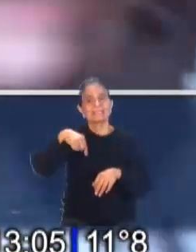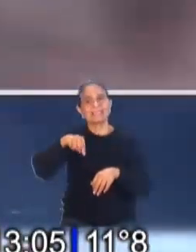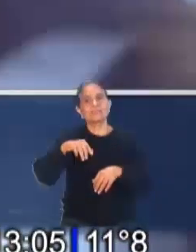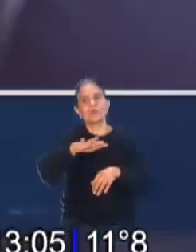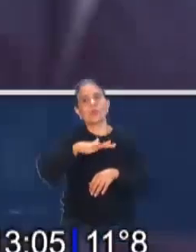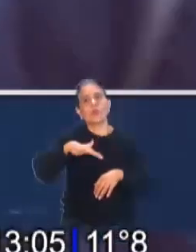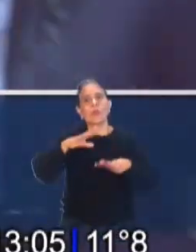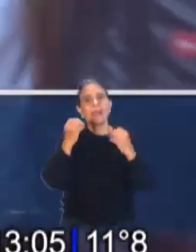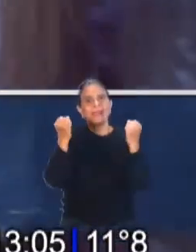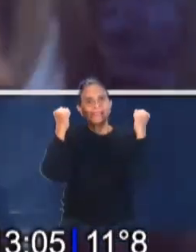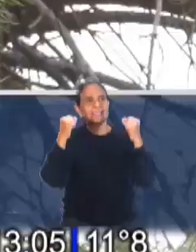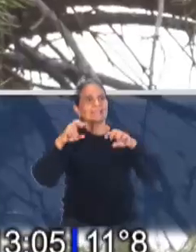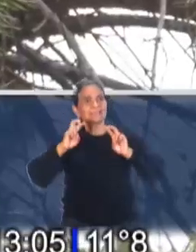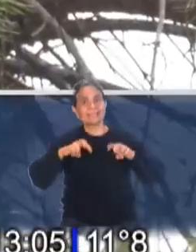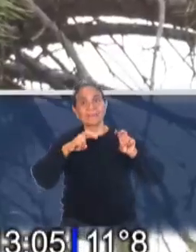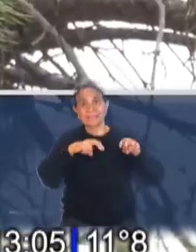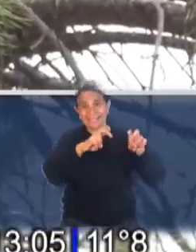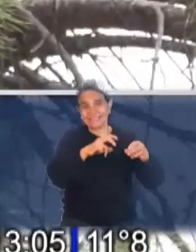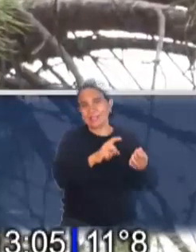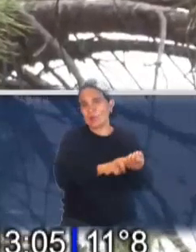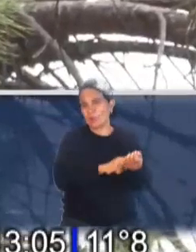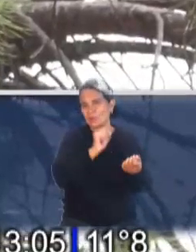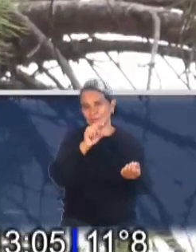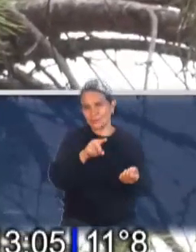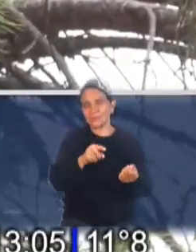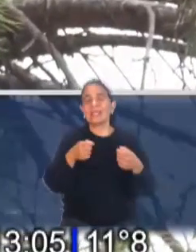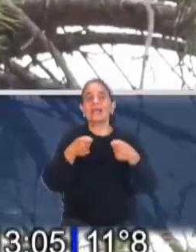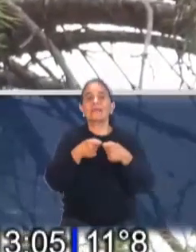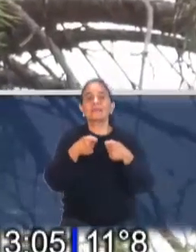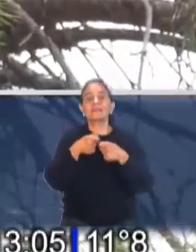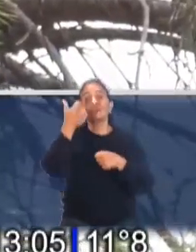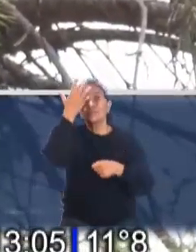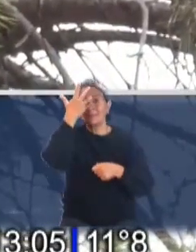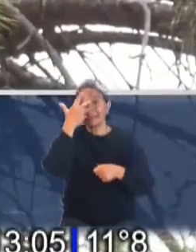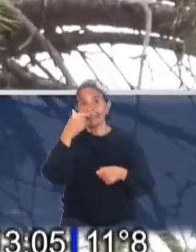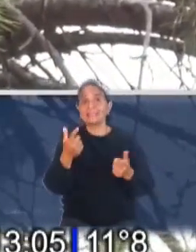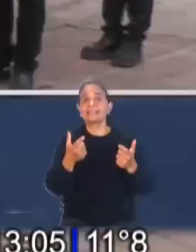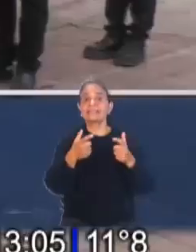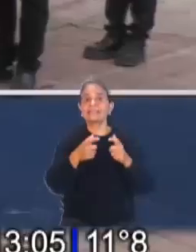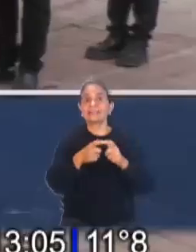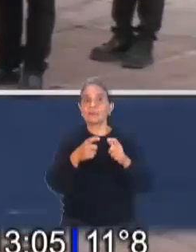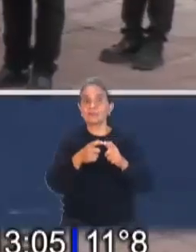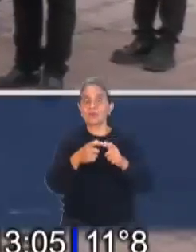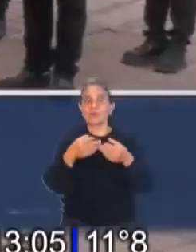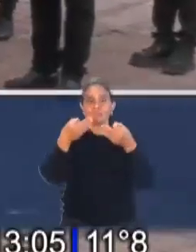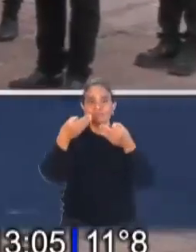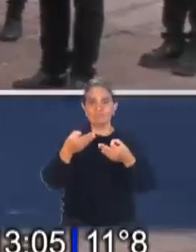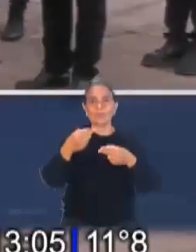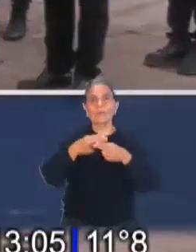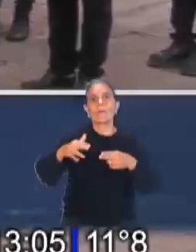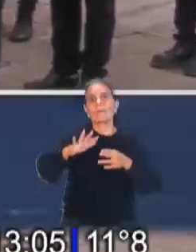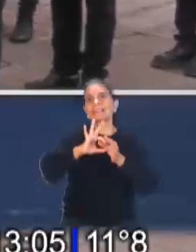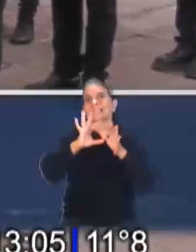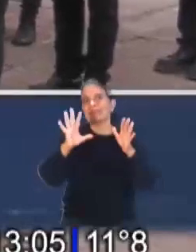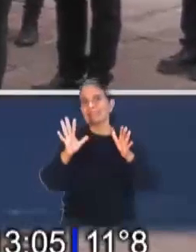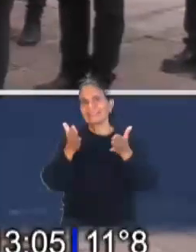chacras y la Asociación Sanmartiniana hizo un acto en la Plaza Independencia. El acto central